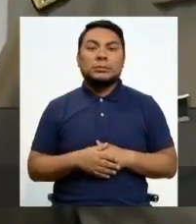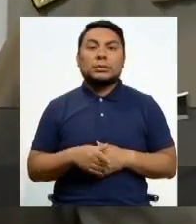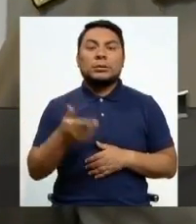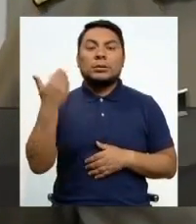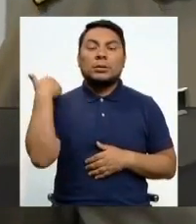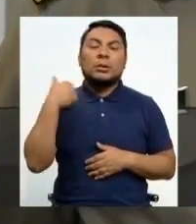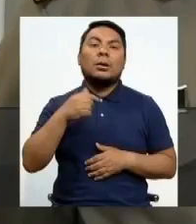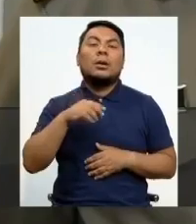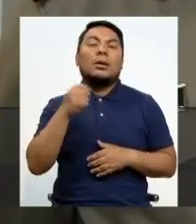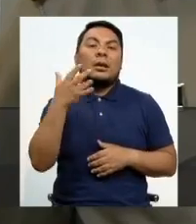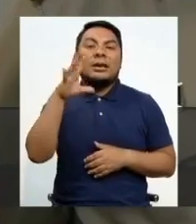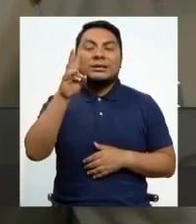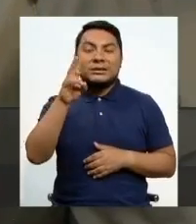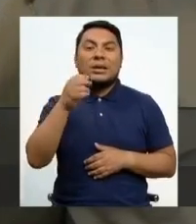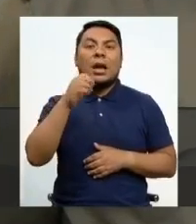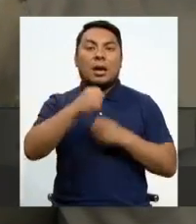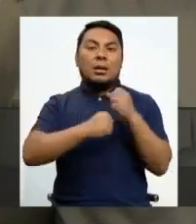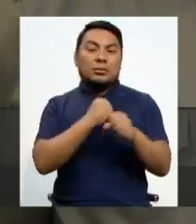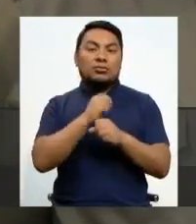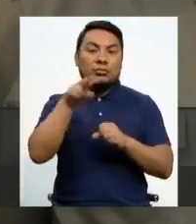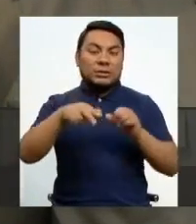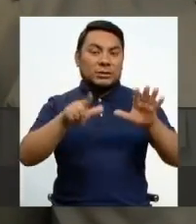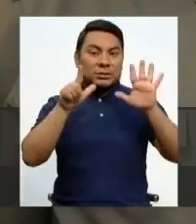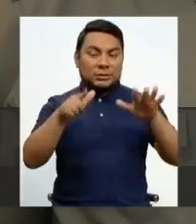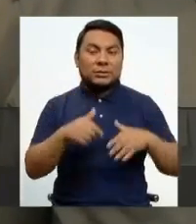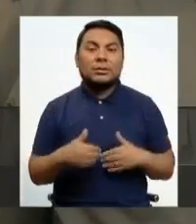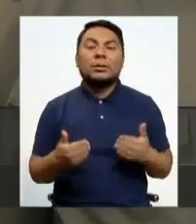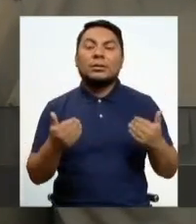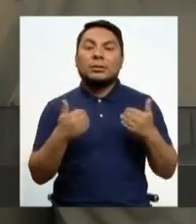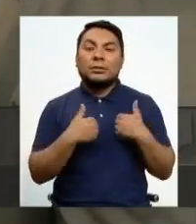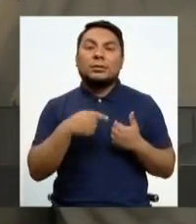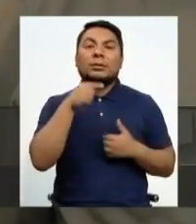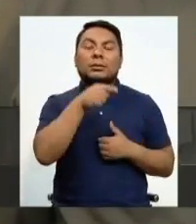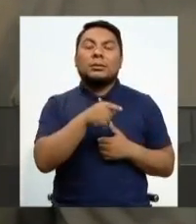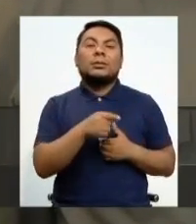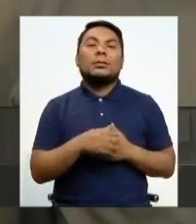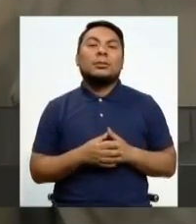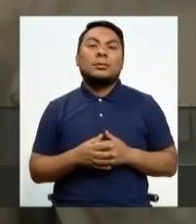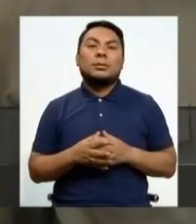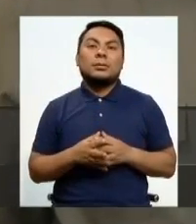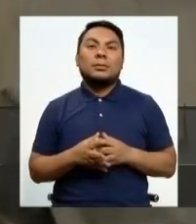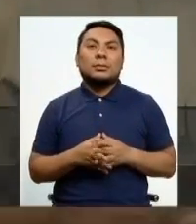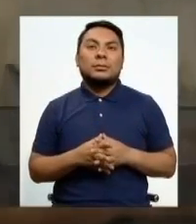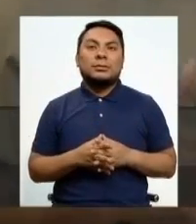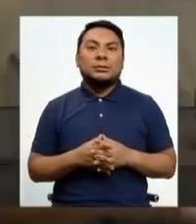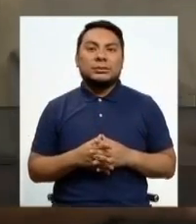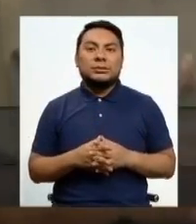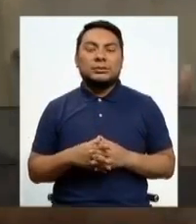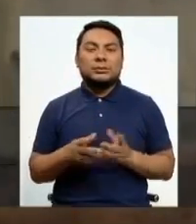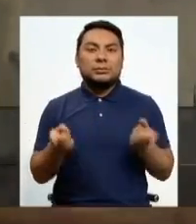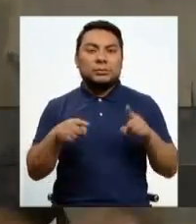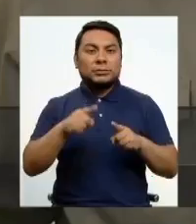año 2017 hubo una intervención a este delincuente